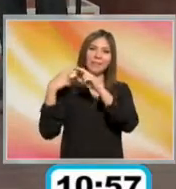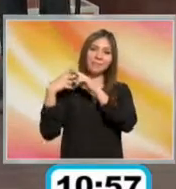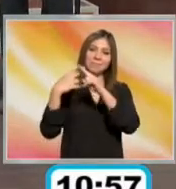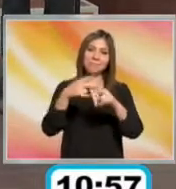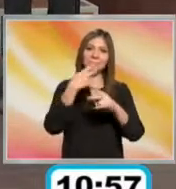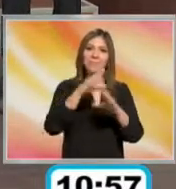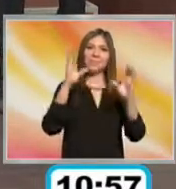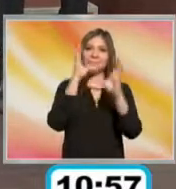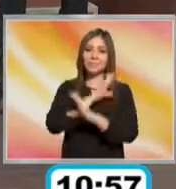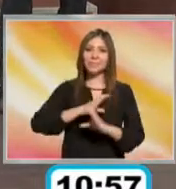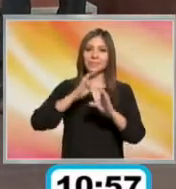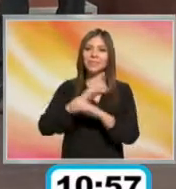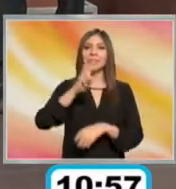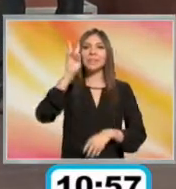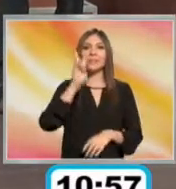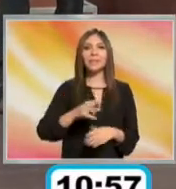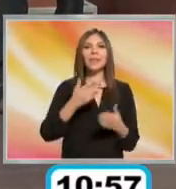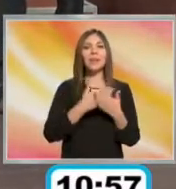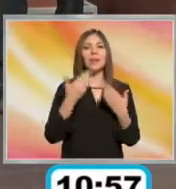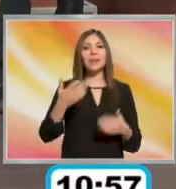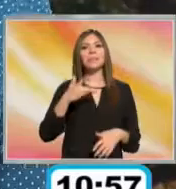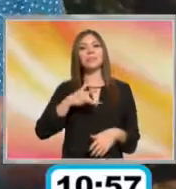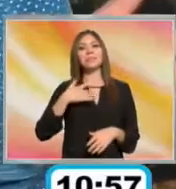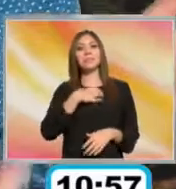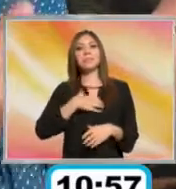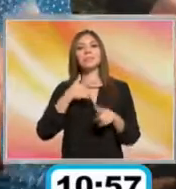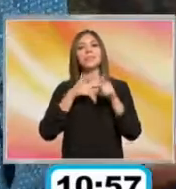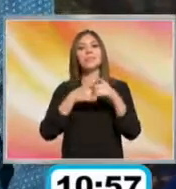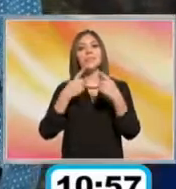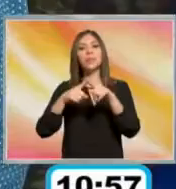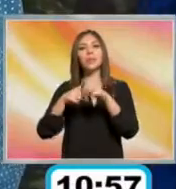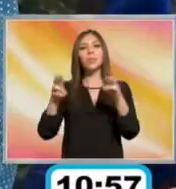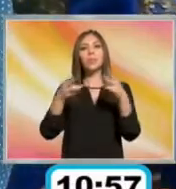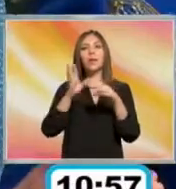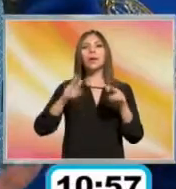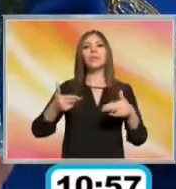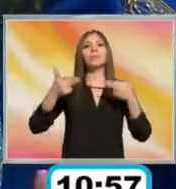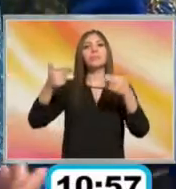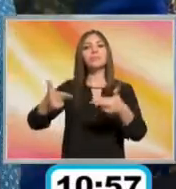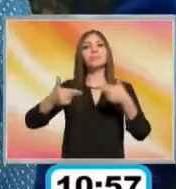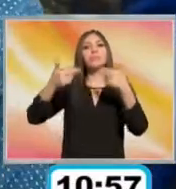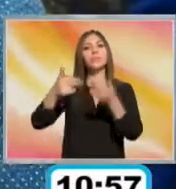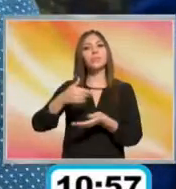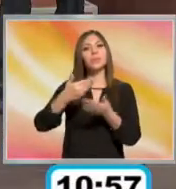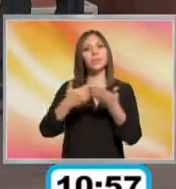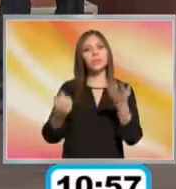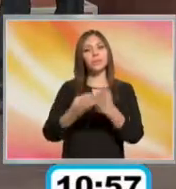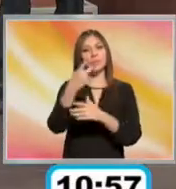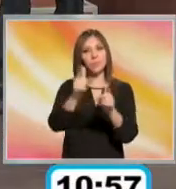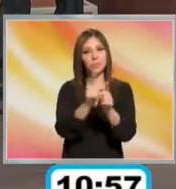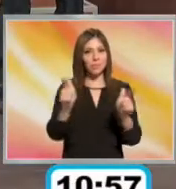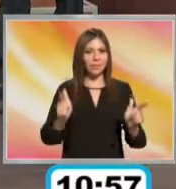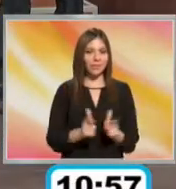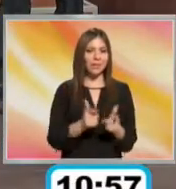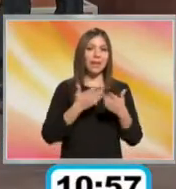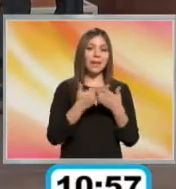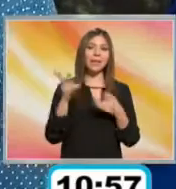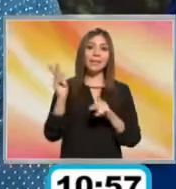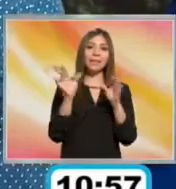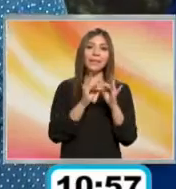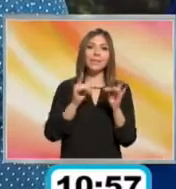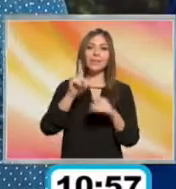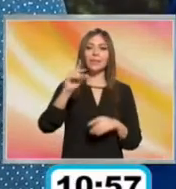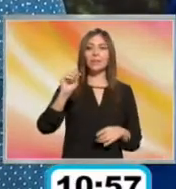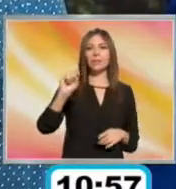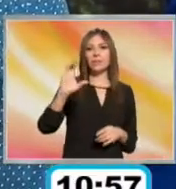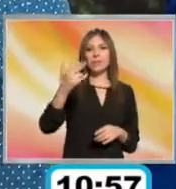Muchas gracias. Se disfruta el hecho de que sigan haciendo música con varias generaciones ya en la agrupación. Y bueno, platicando ahorita con los